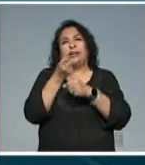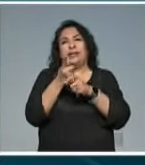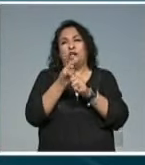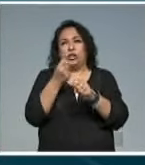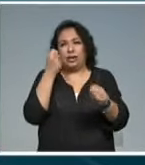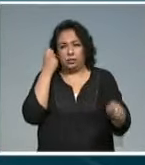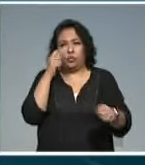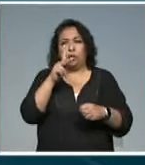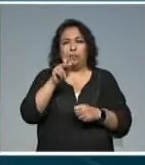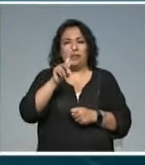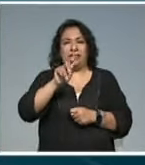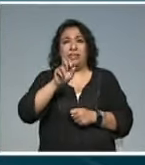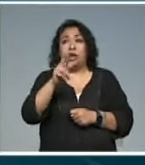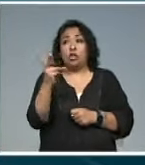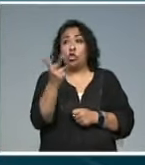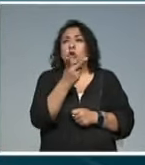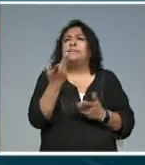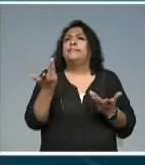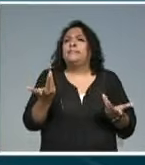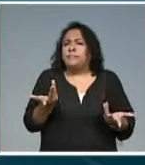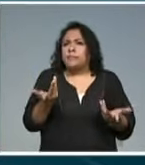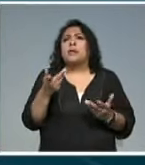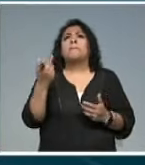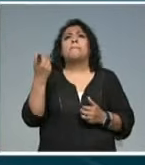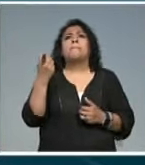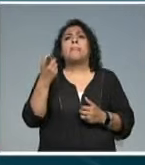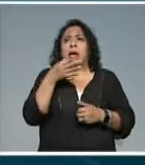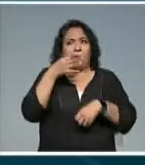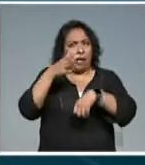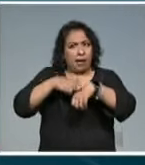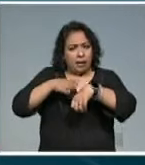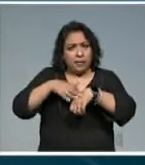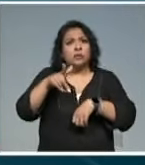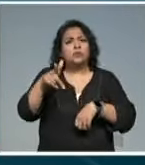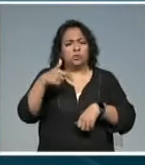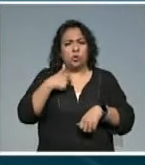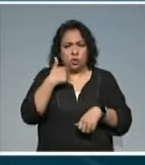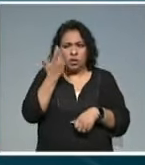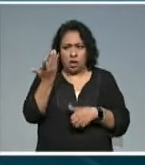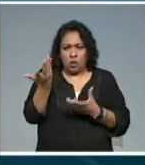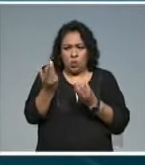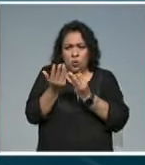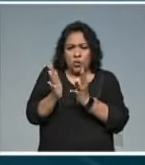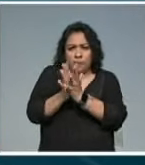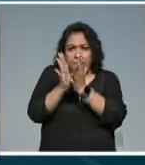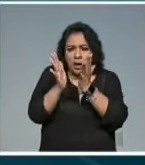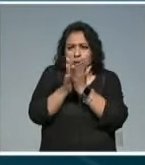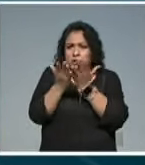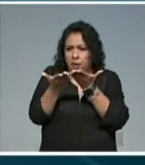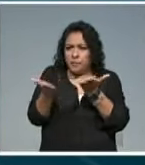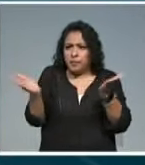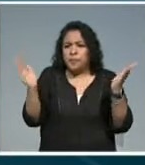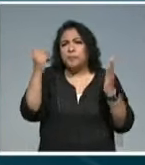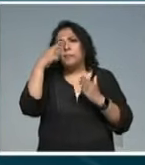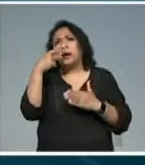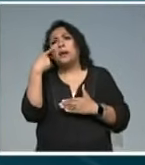Peter Buttigieg, lo que hicieron fue también mandar una señal de que estaban dispuestos a colaborar también